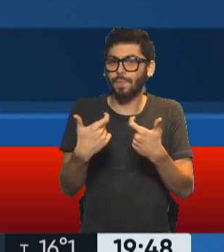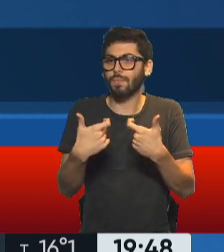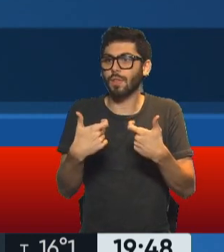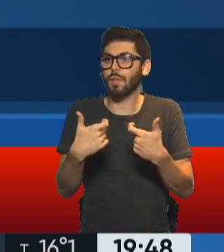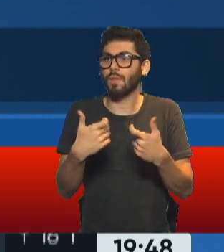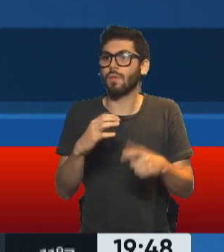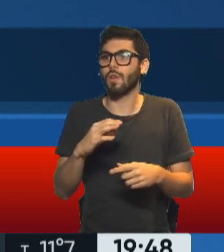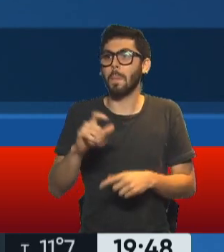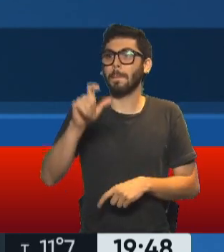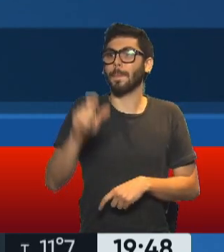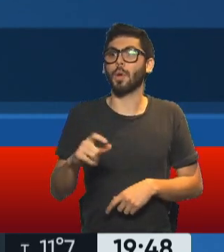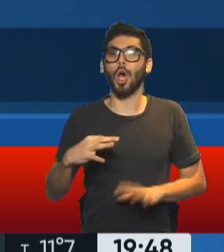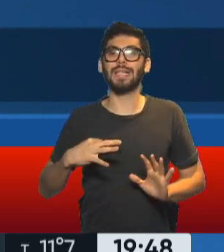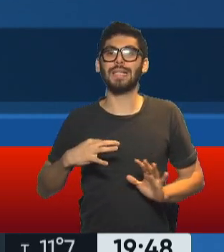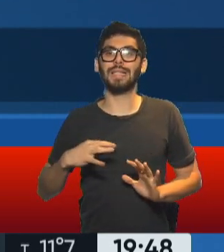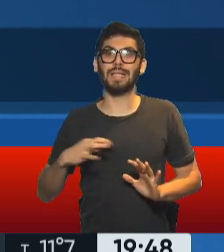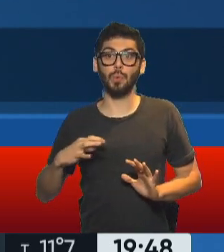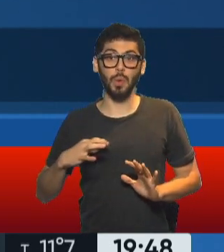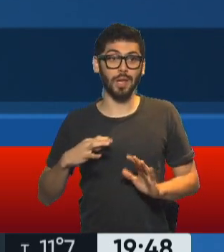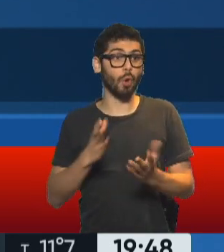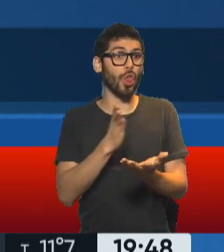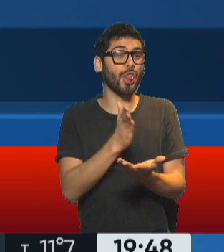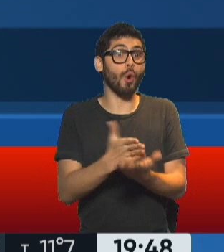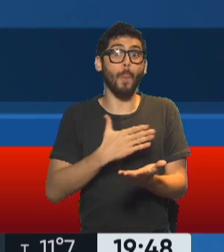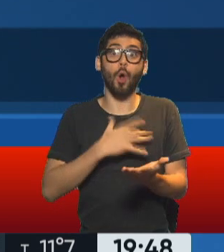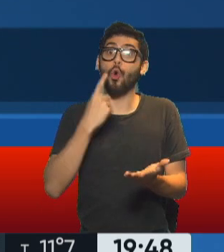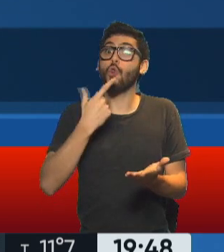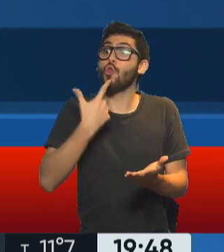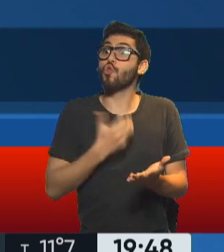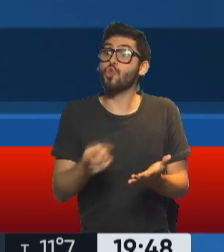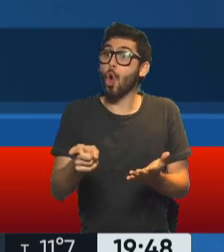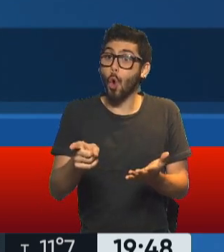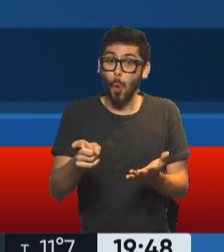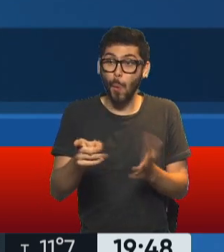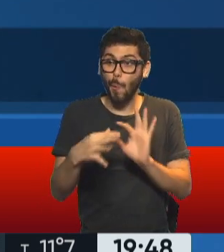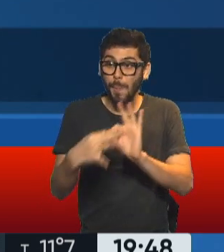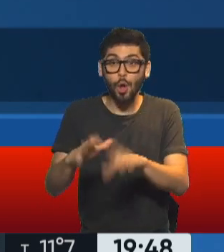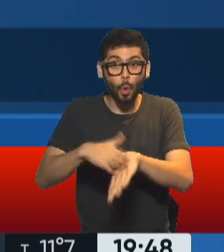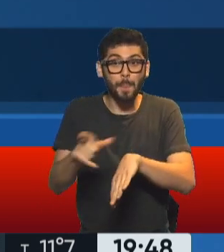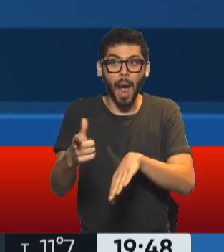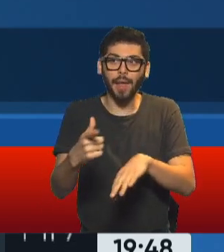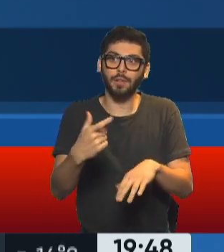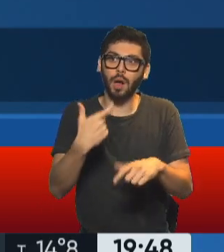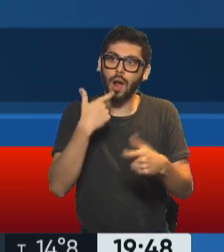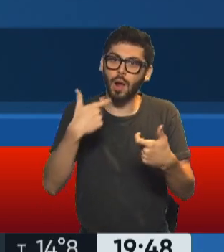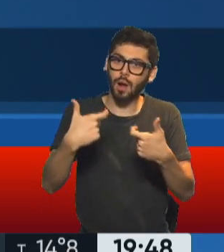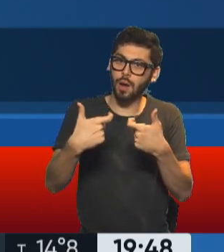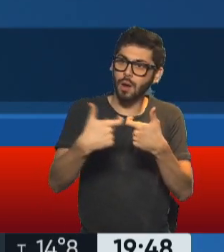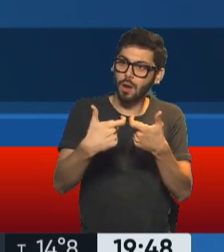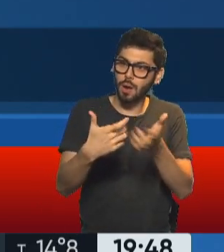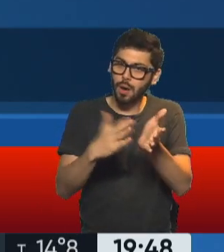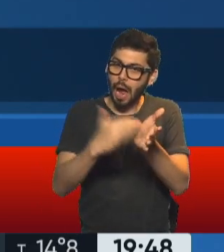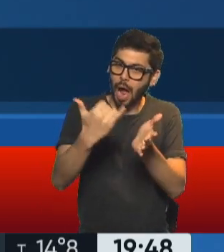complicidad civil en delitos de lesa humanidad. Este es un tema muy importante desde el punto de vista jurídico,